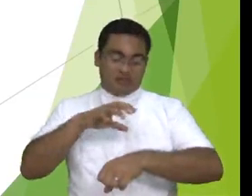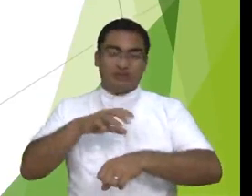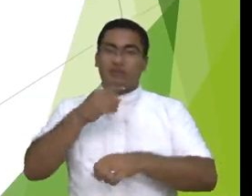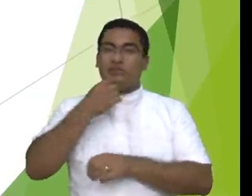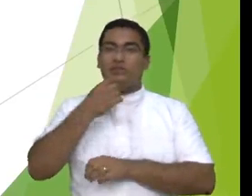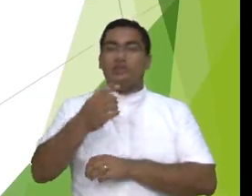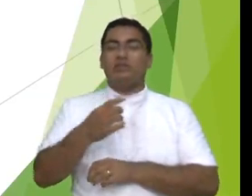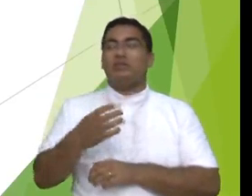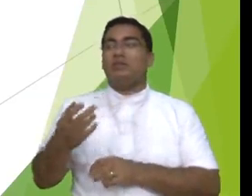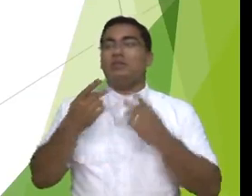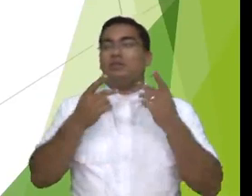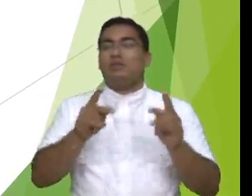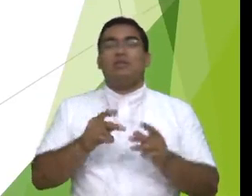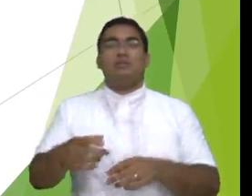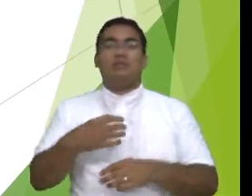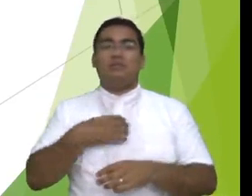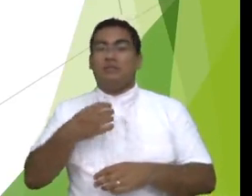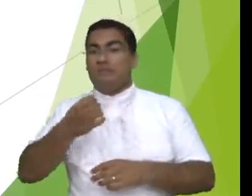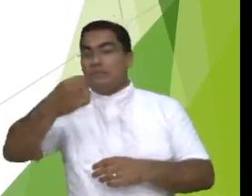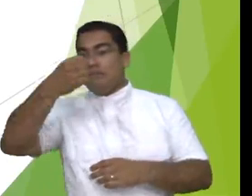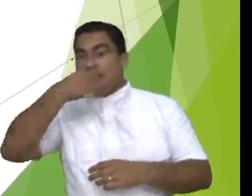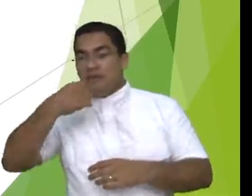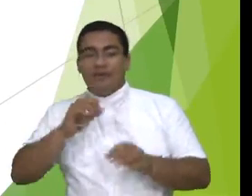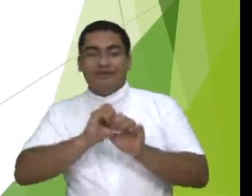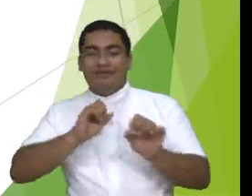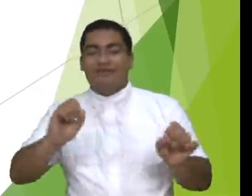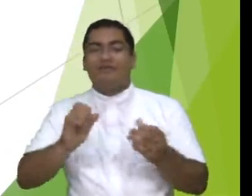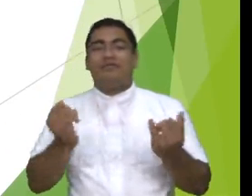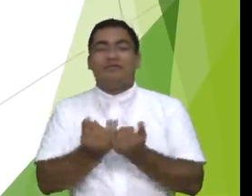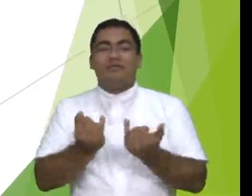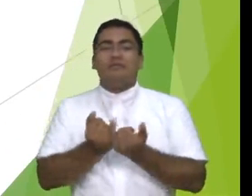es, pero que no responde al tratamiento bien. Se organiza